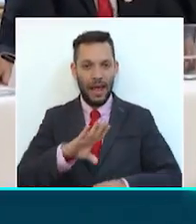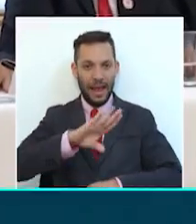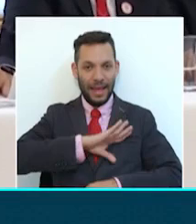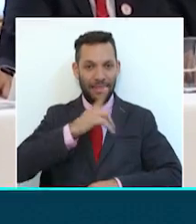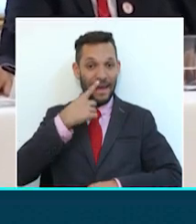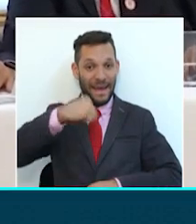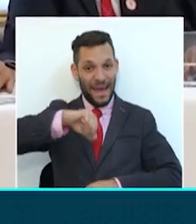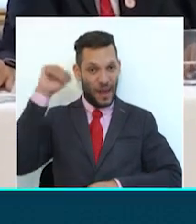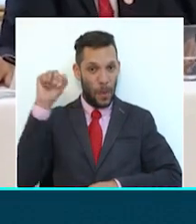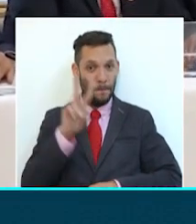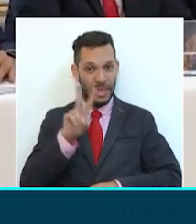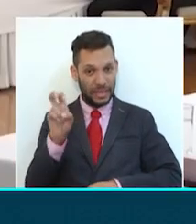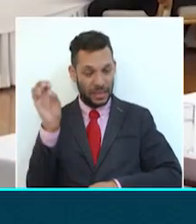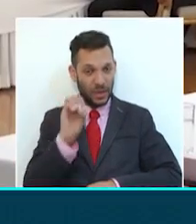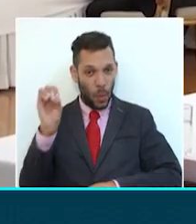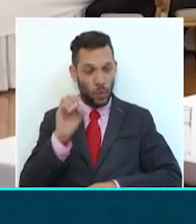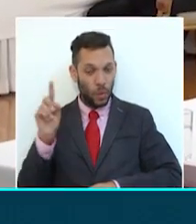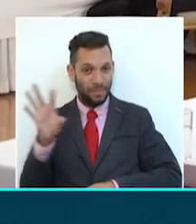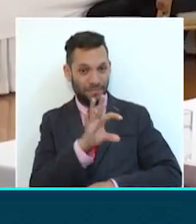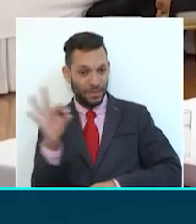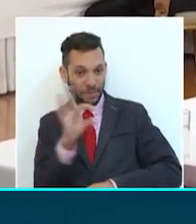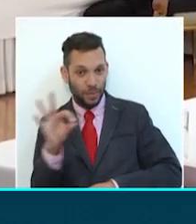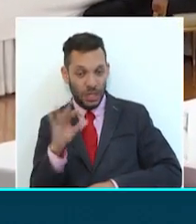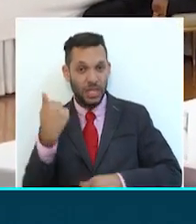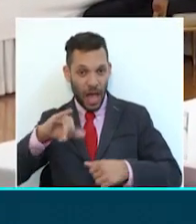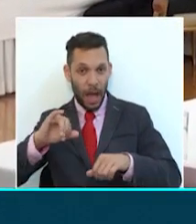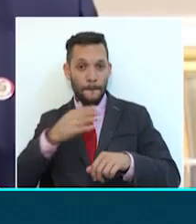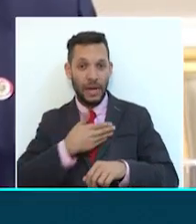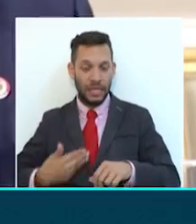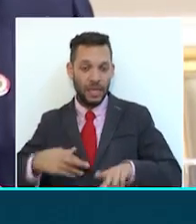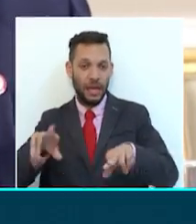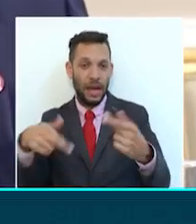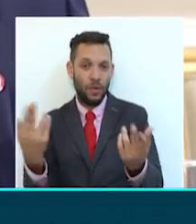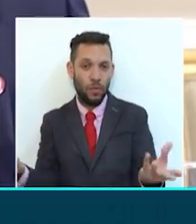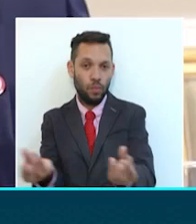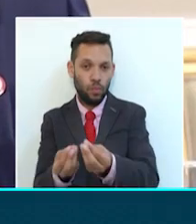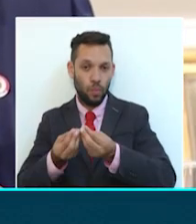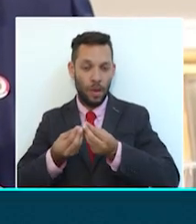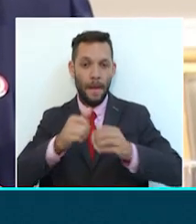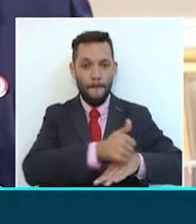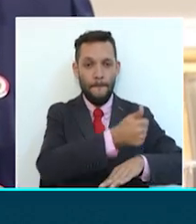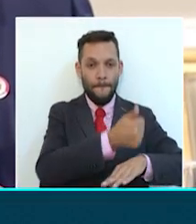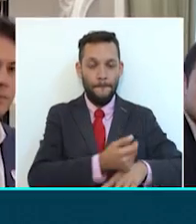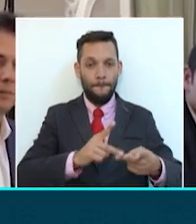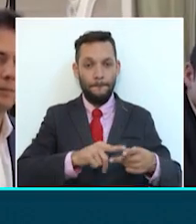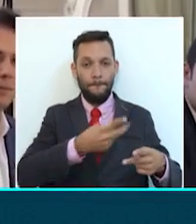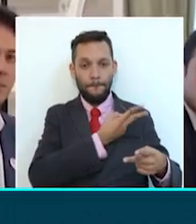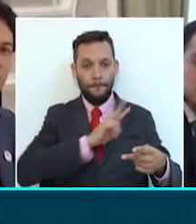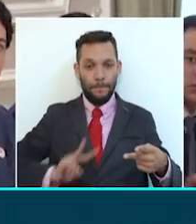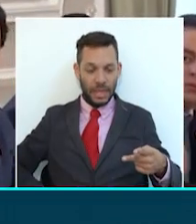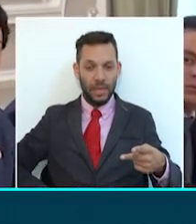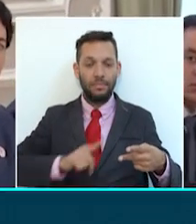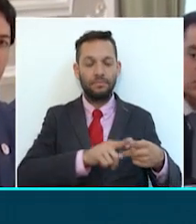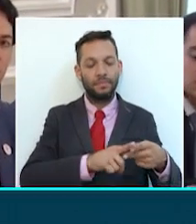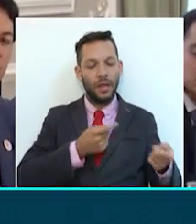el presidente Iván Duque explicó que junto al director del Departamento de la Presidencia, Diego Molano, y la vicepresidenta, Marta Lucía